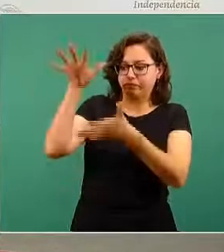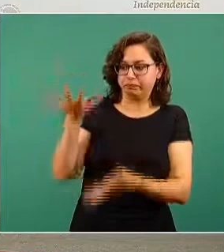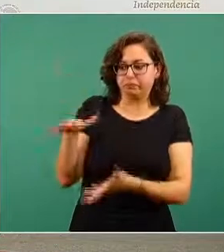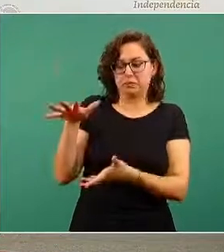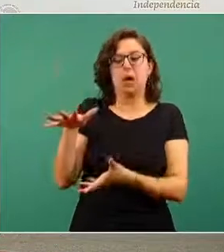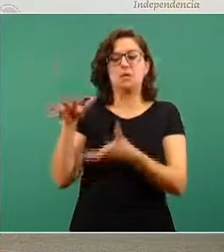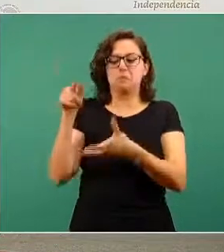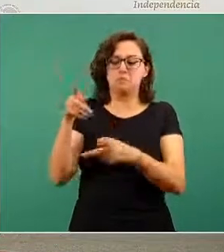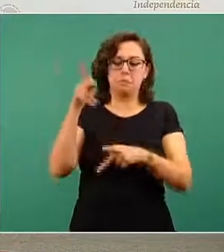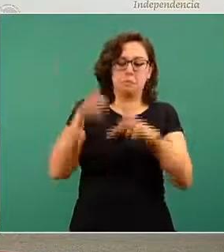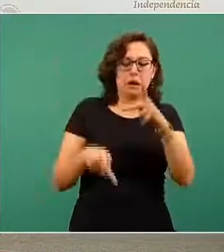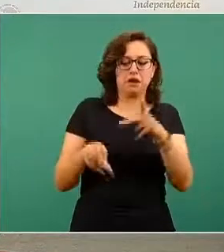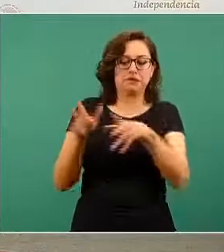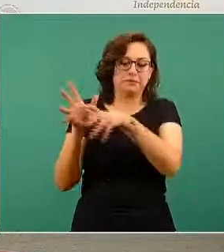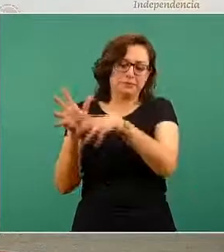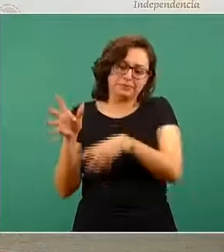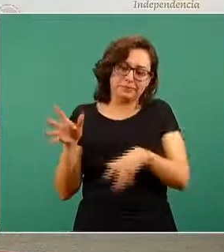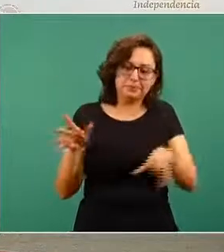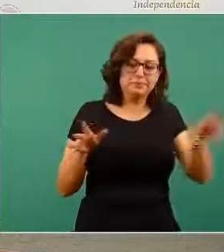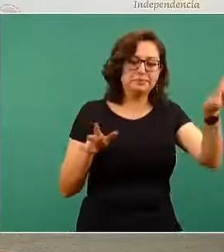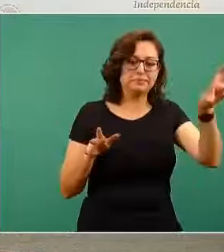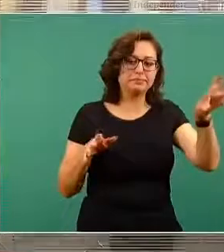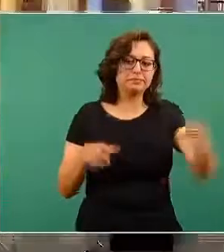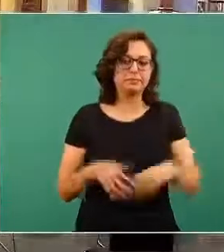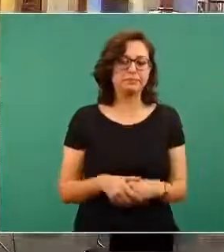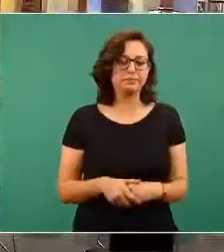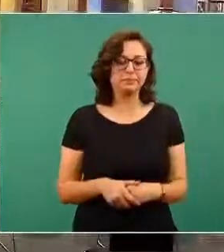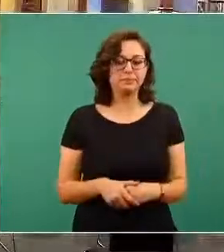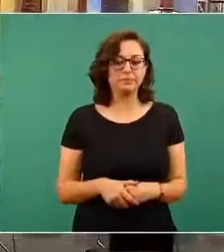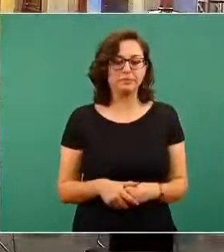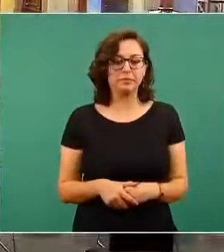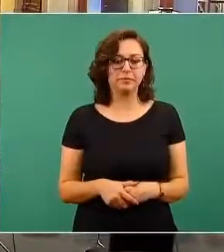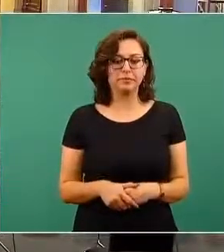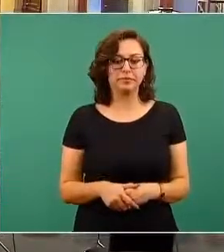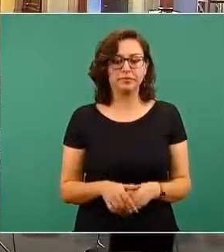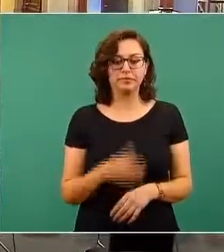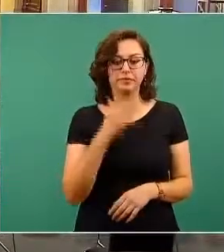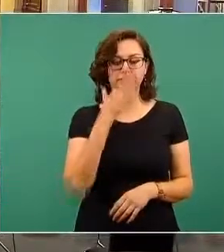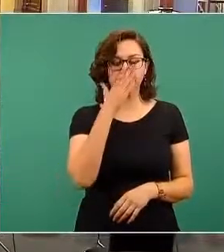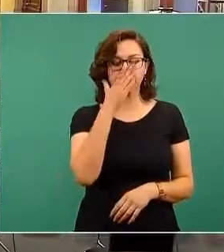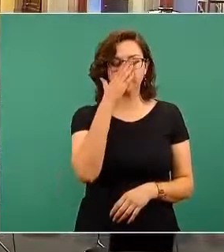se liberen por parte de México. La siguiente.